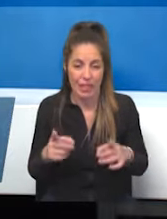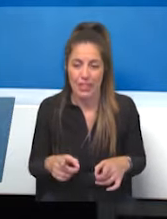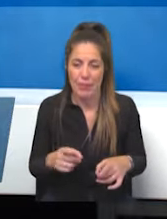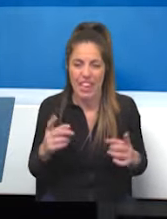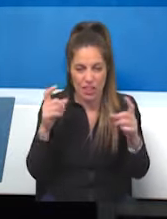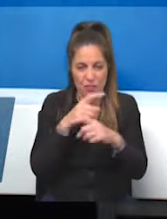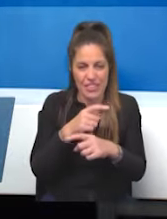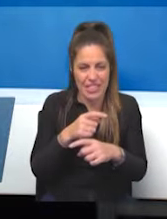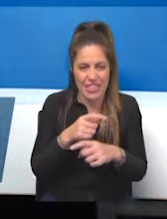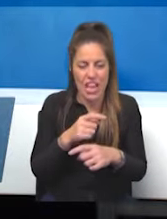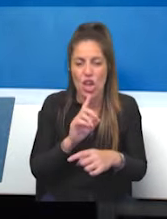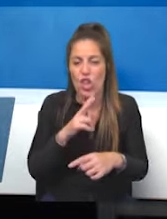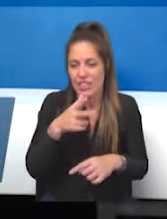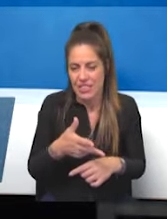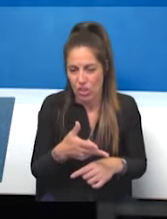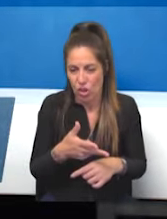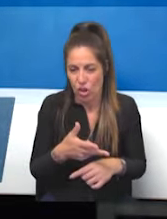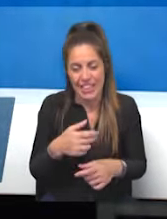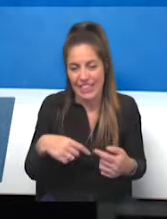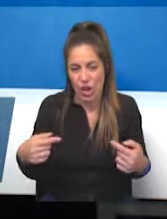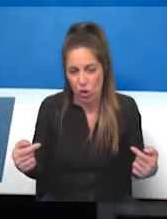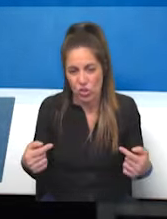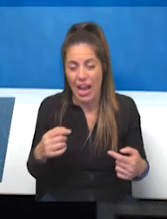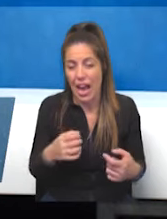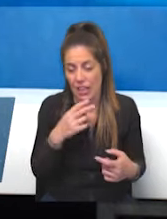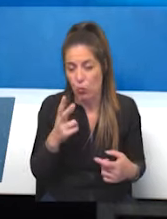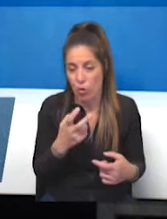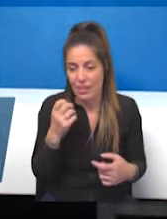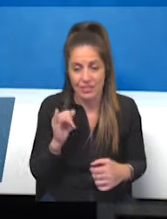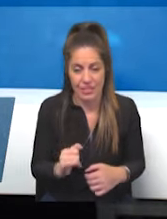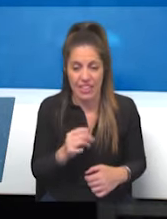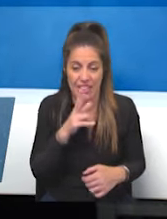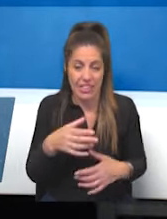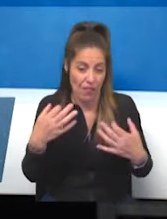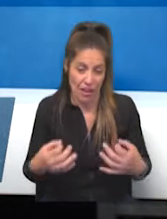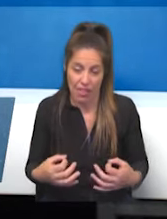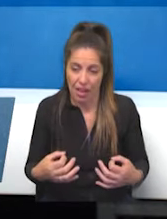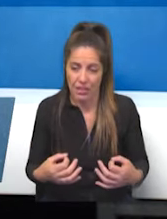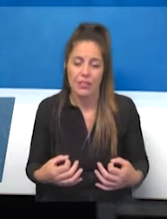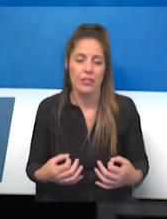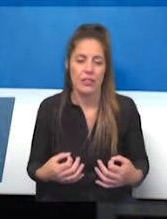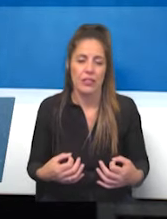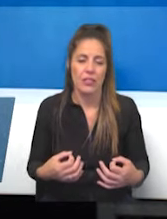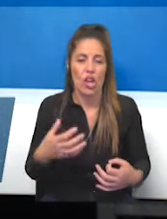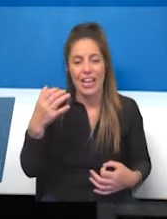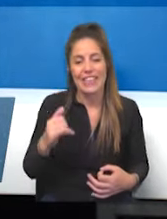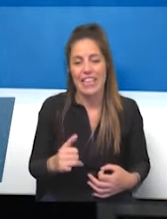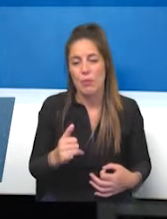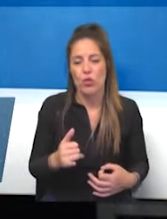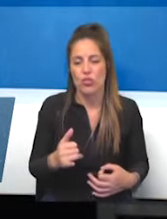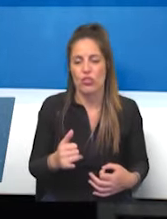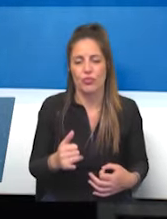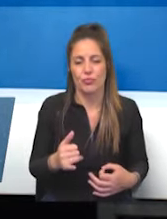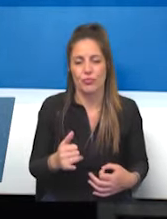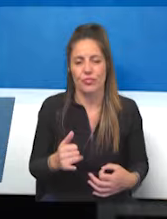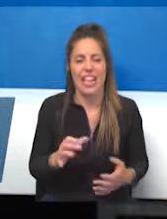difícil a veces ser objetivo en estas cosas pero hay que procurar serlo porque si no me parece que los que tenemos En definitiva